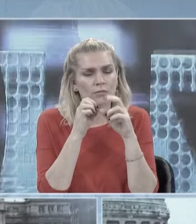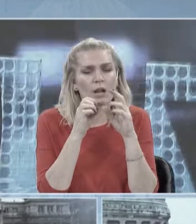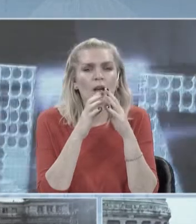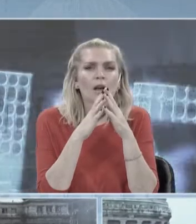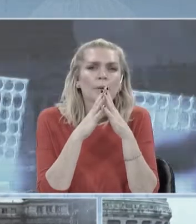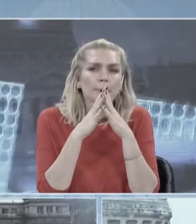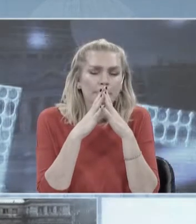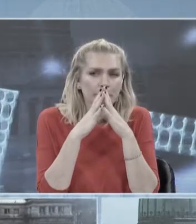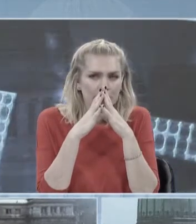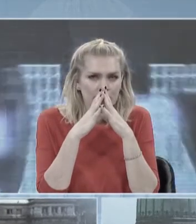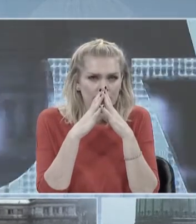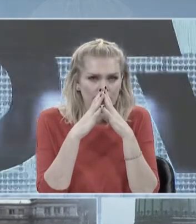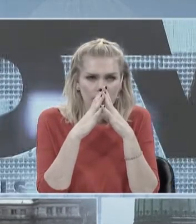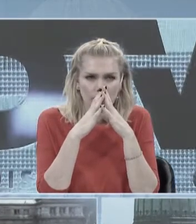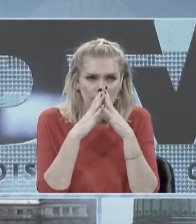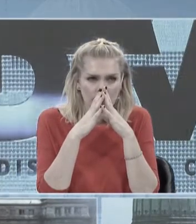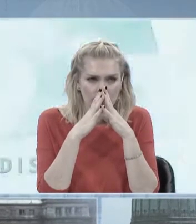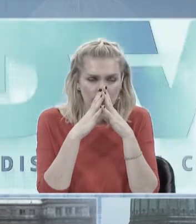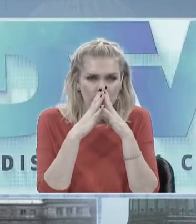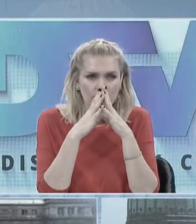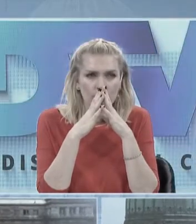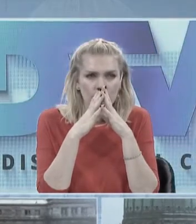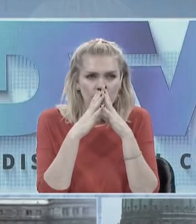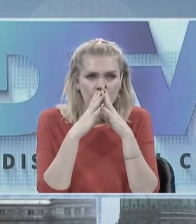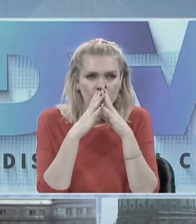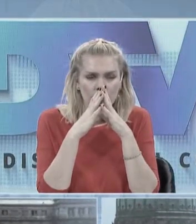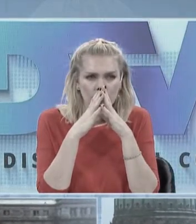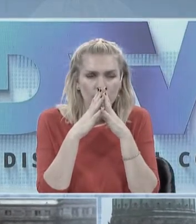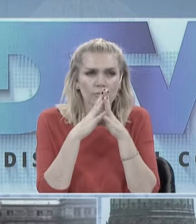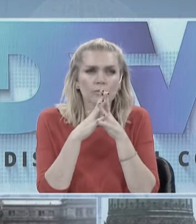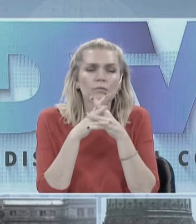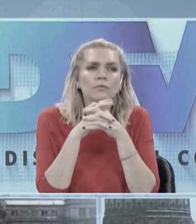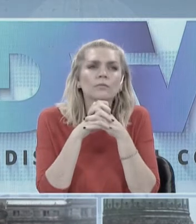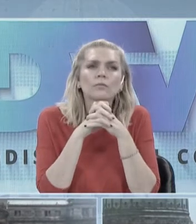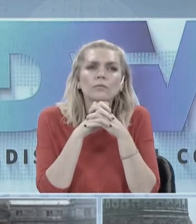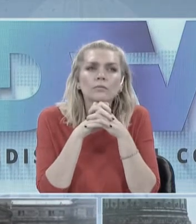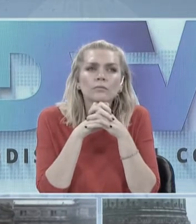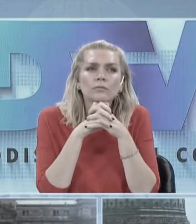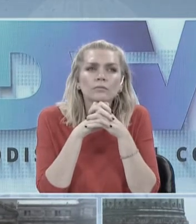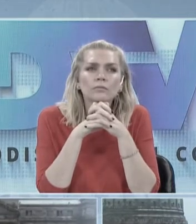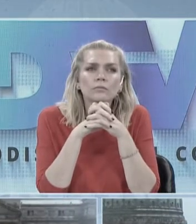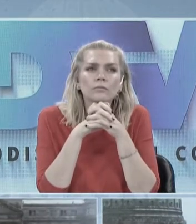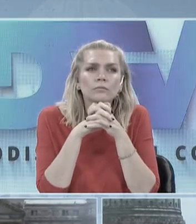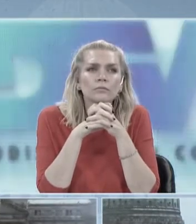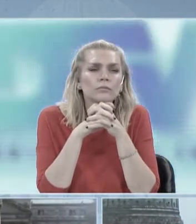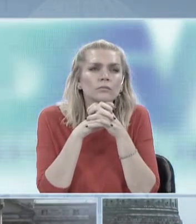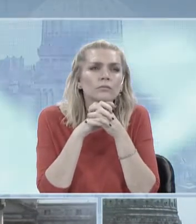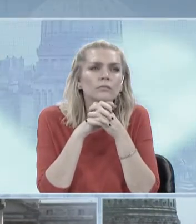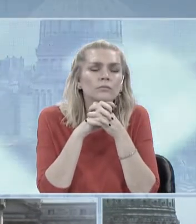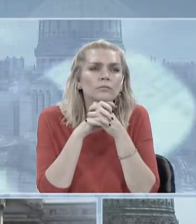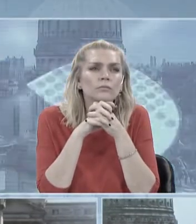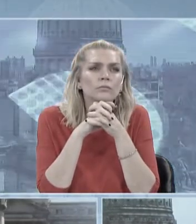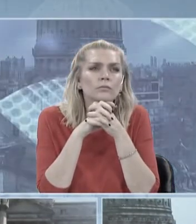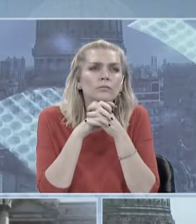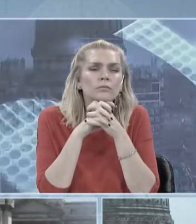la institución, no confiar en el presidente de la Cámara, de que temas como la reforma judicial y